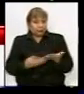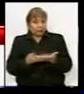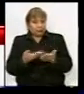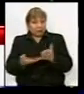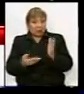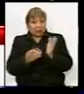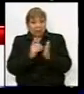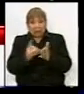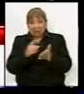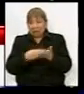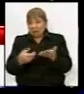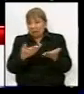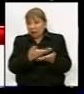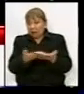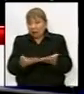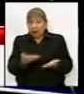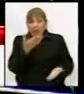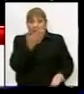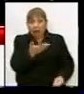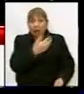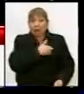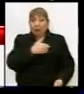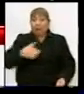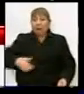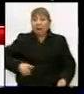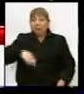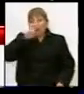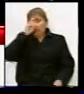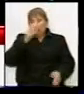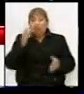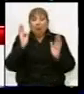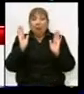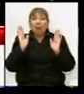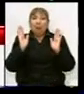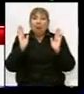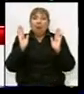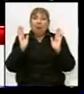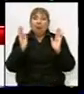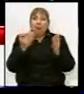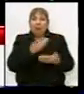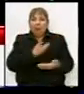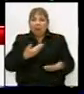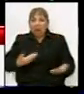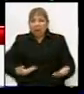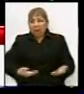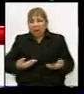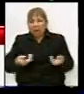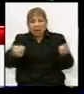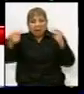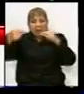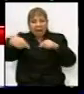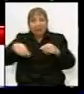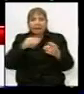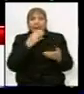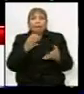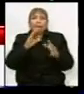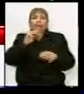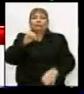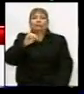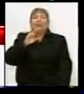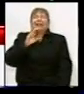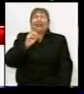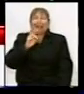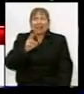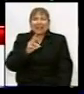legislando en base a ello fue el presidente de la república con un proyecto que vino con su famoso macro y micro